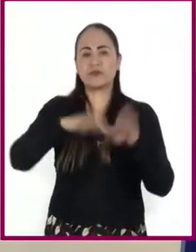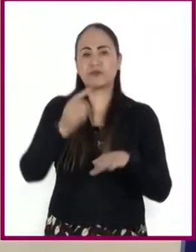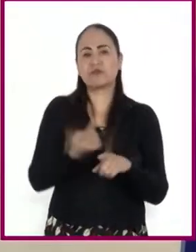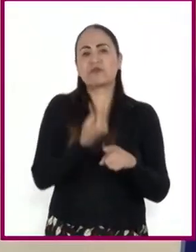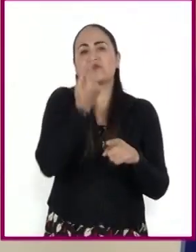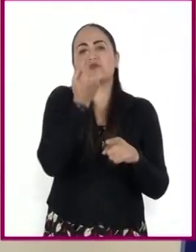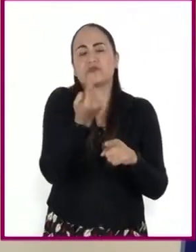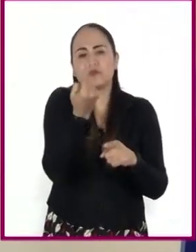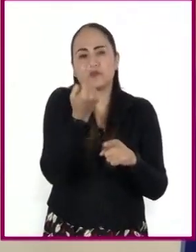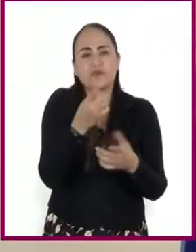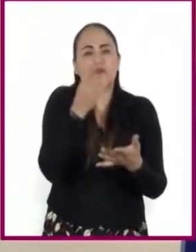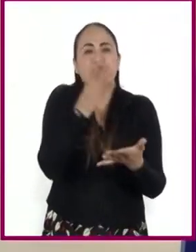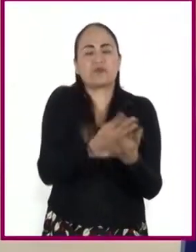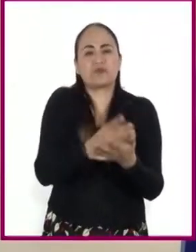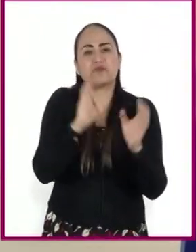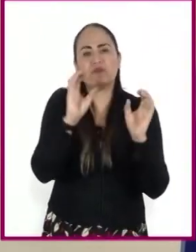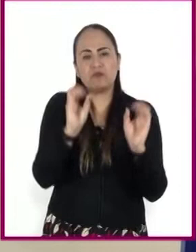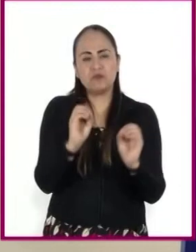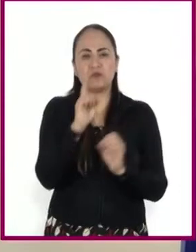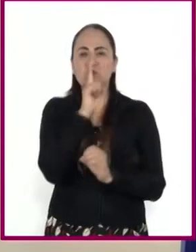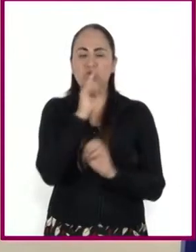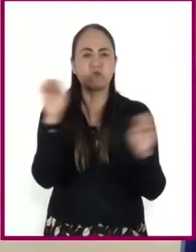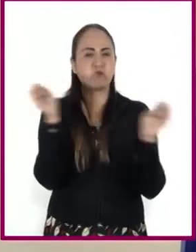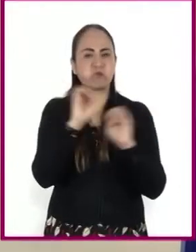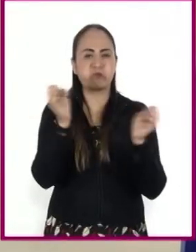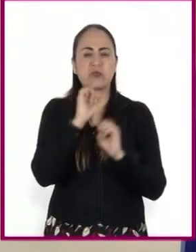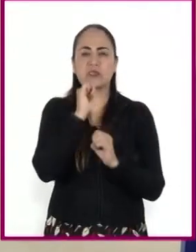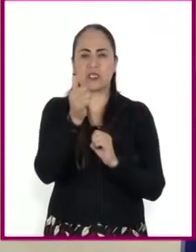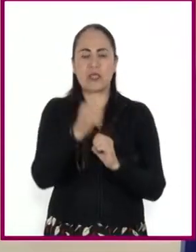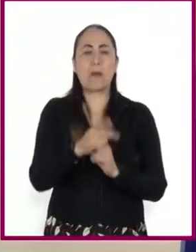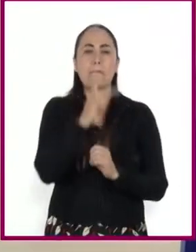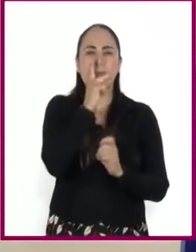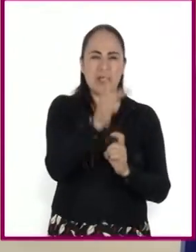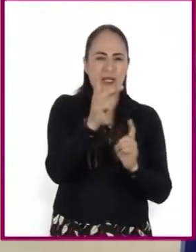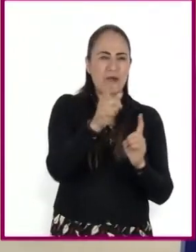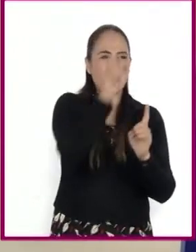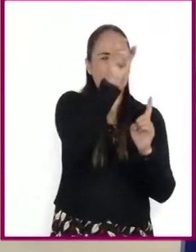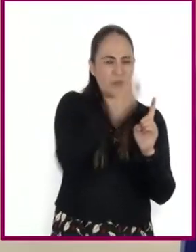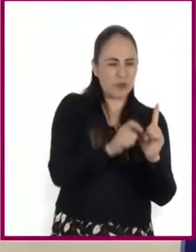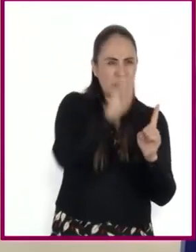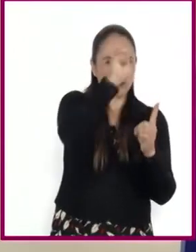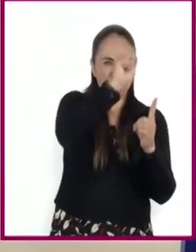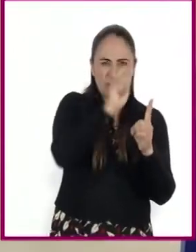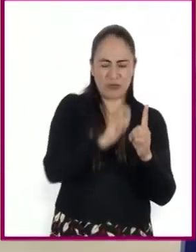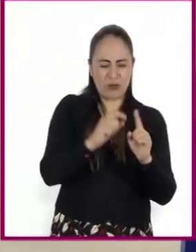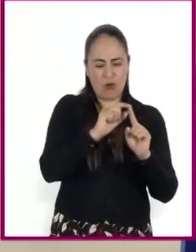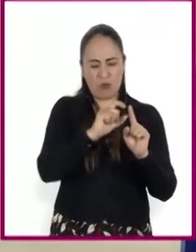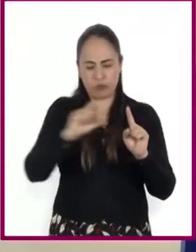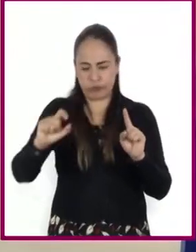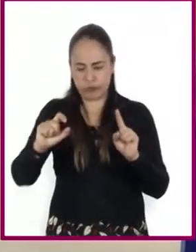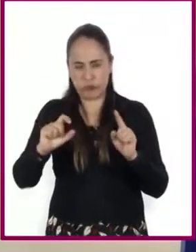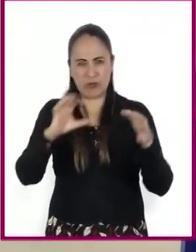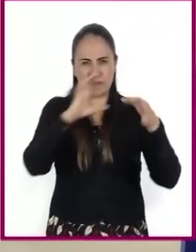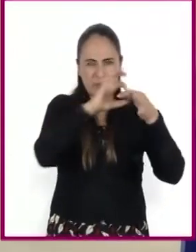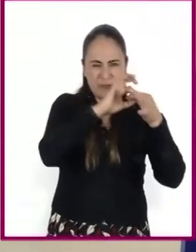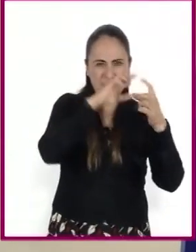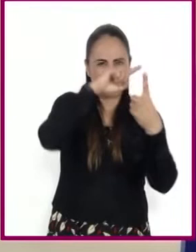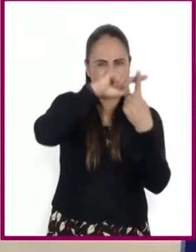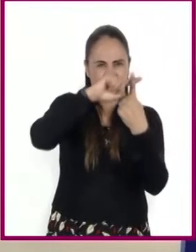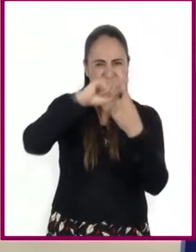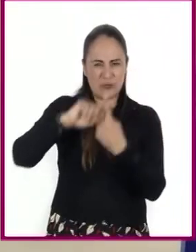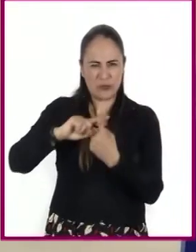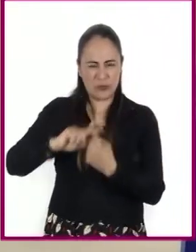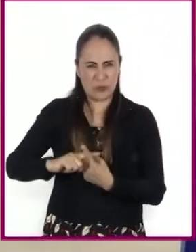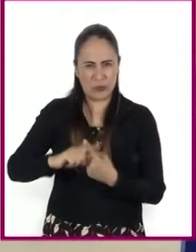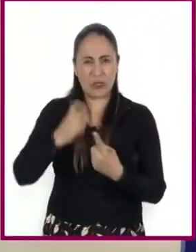estos elementos o de ninguno de ellos. Para nuestro crucigrama, muy probablemente no necesitemos ni la etimología ni el registro de